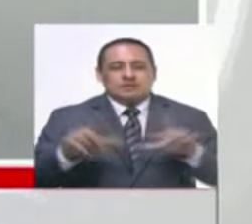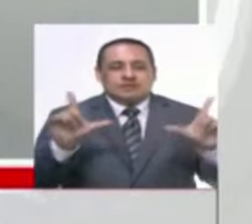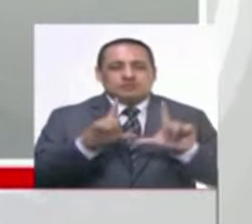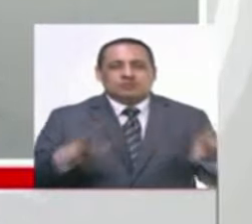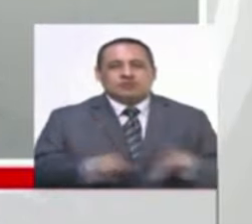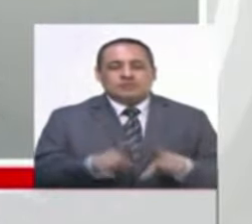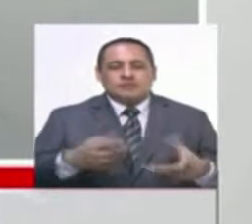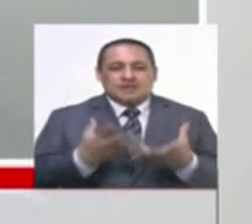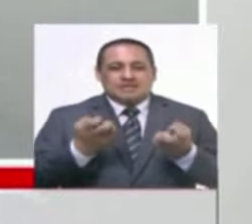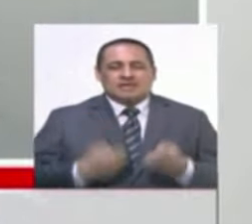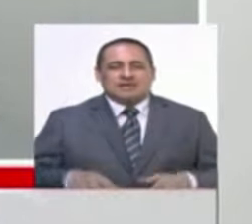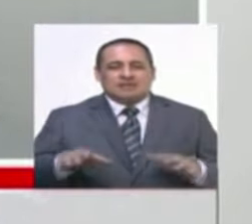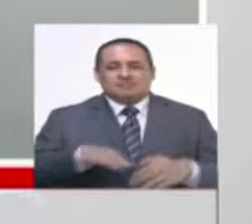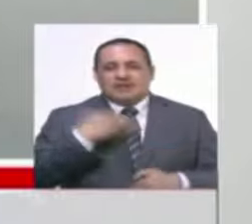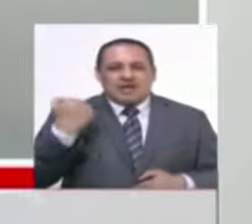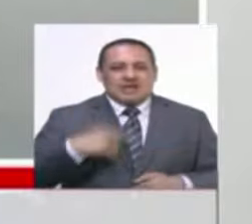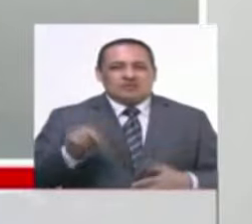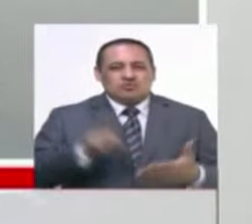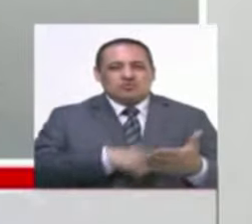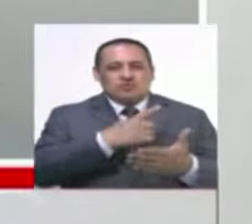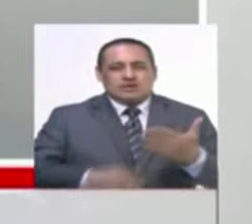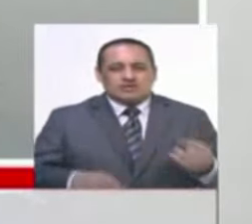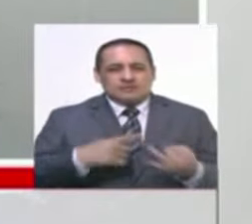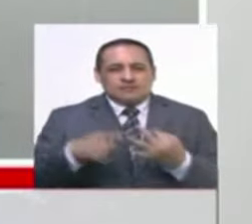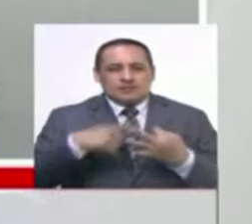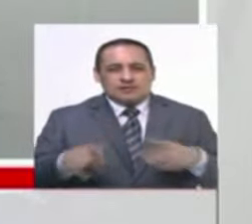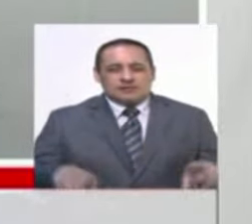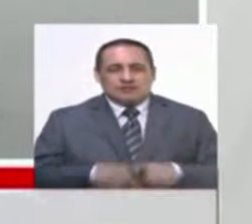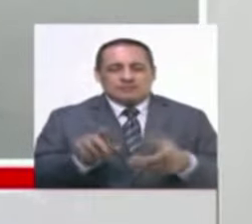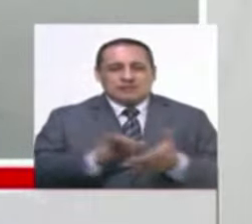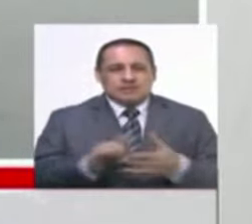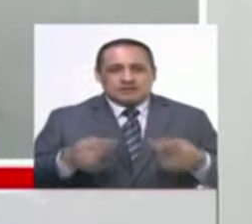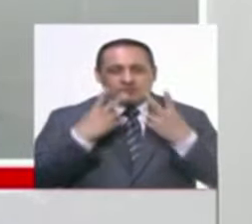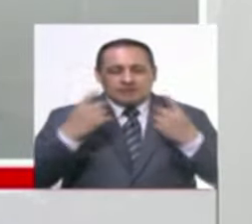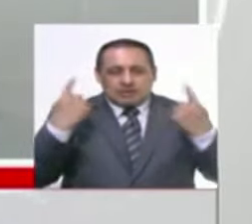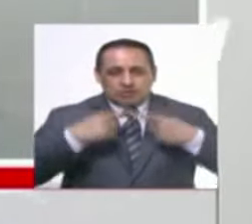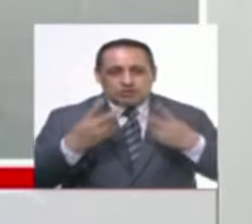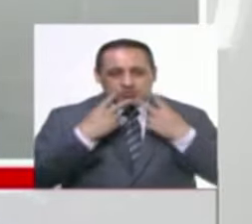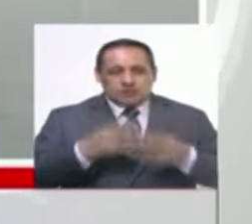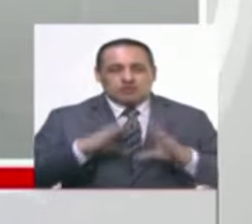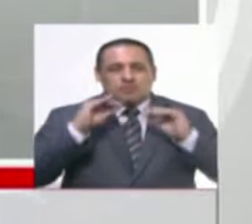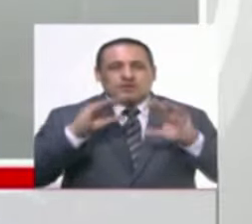intentan desprestigiarme con la finalidad de desacreditar lo que yo digo.